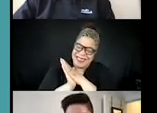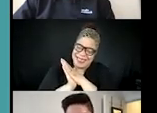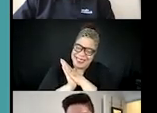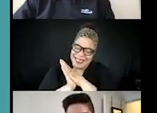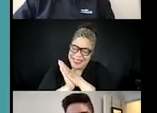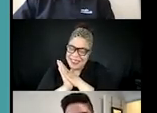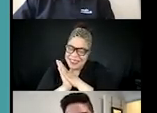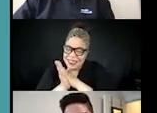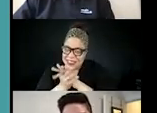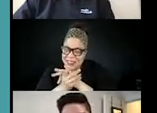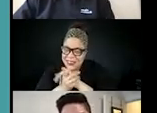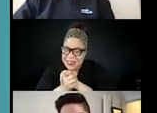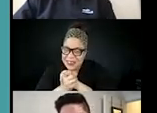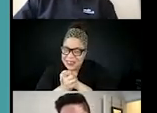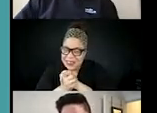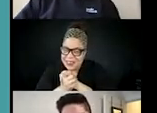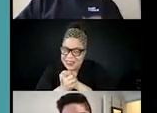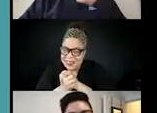dyn